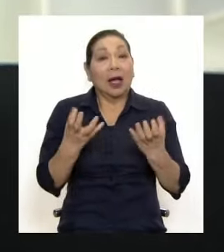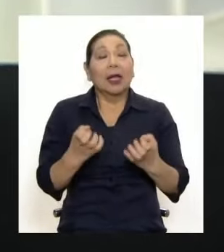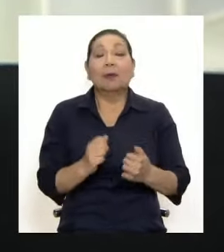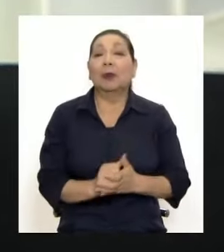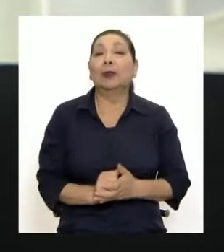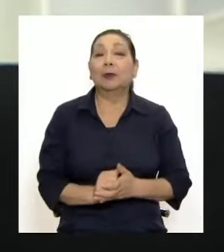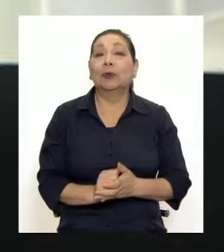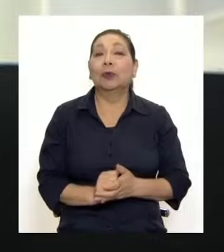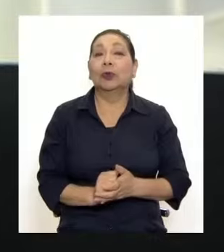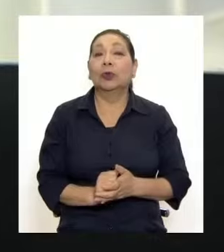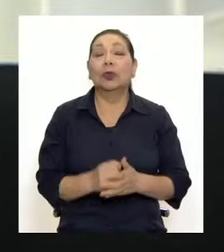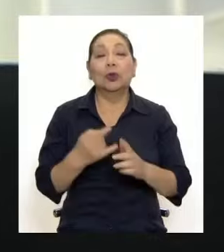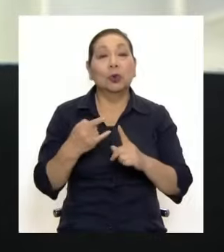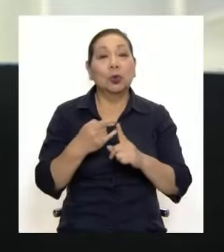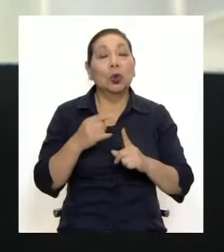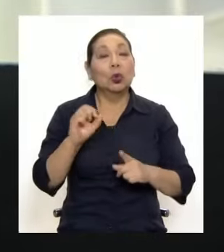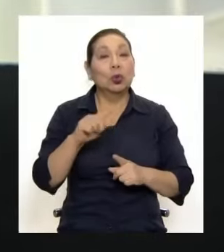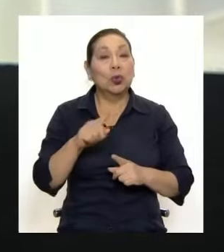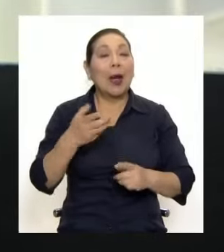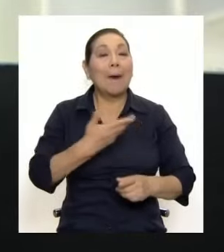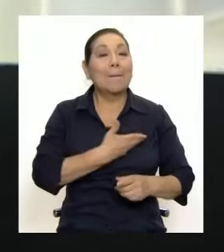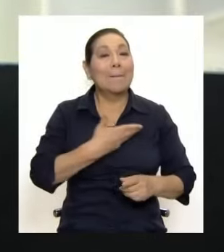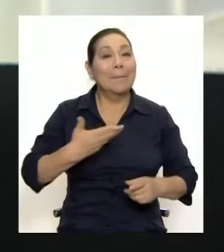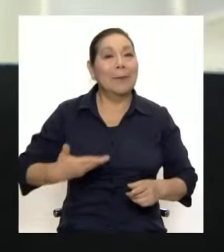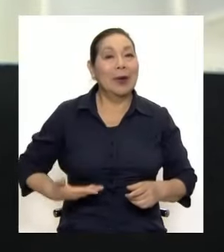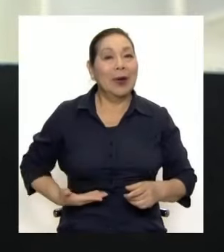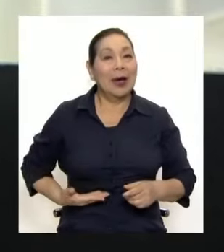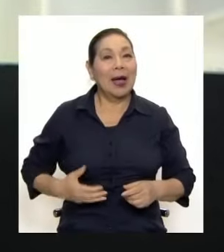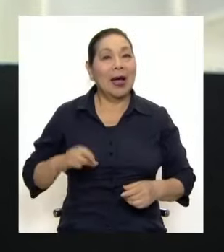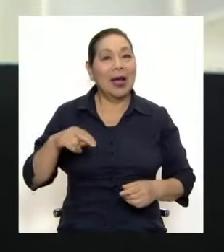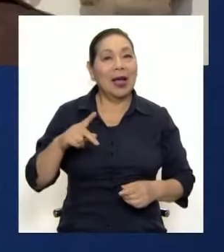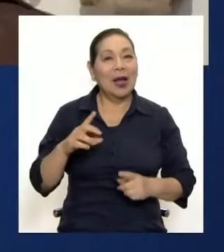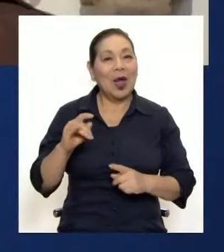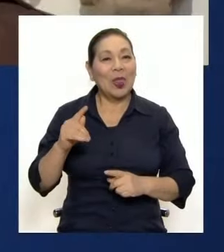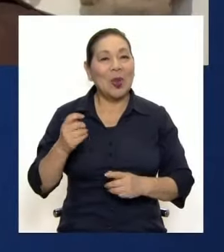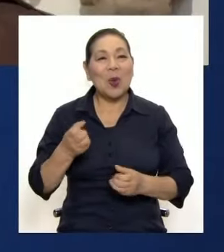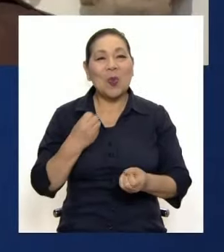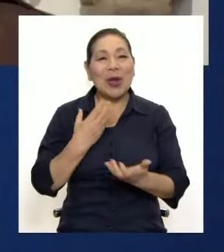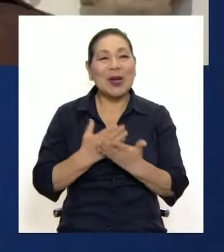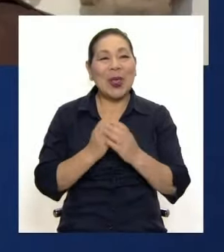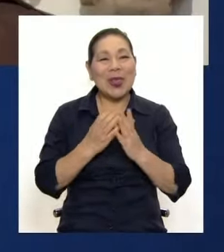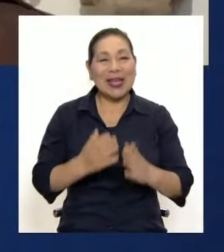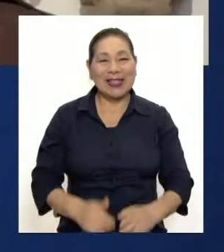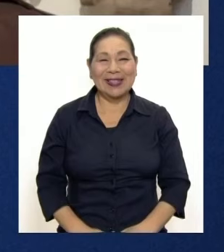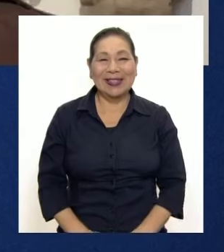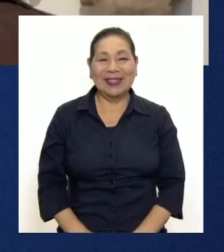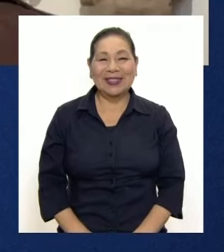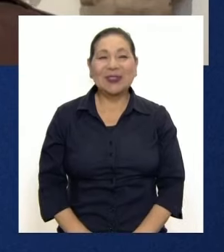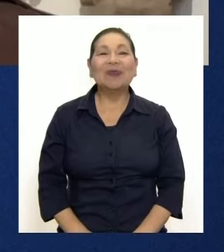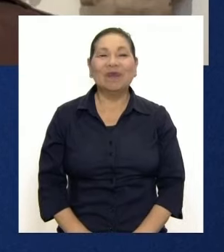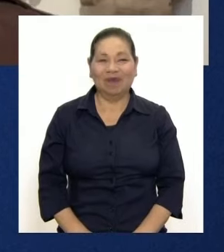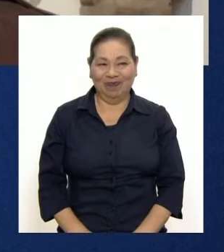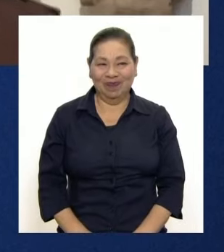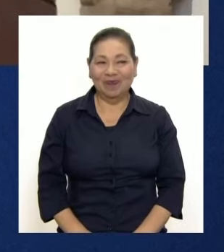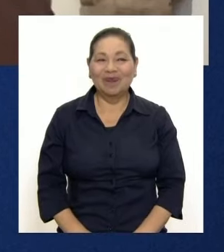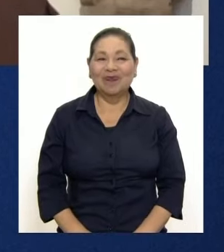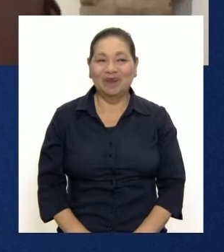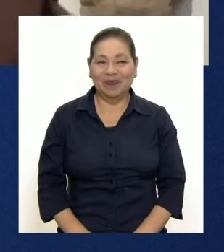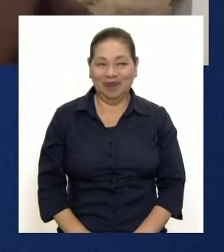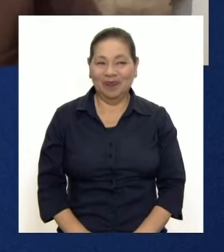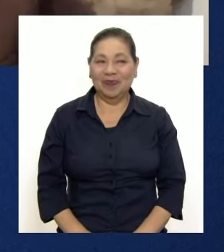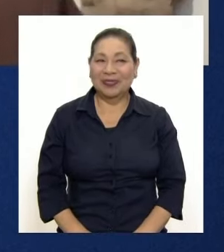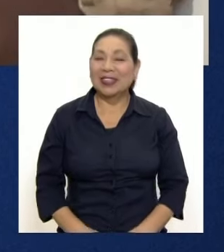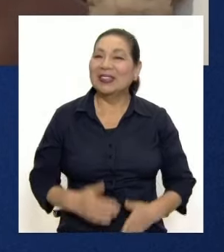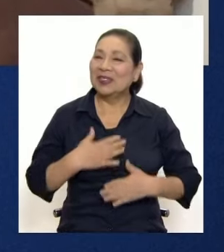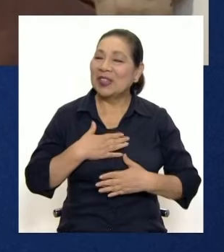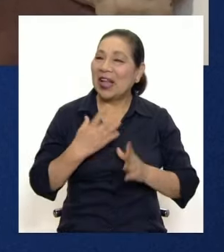saludar a través del zoom a José klin él es presidente de canatur Cómo está señor muy buenos días buenos días Qué bien qué bien que